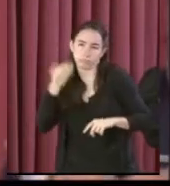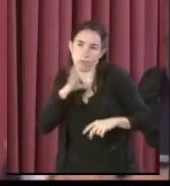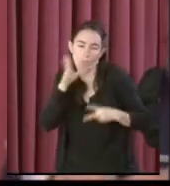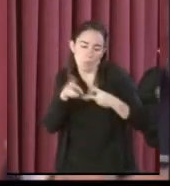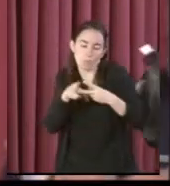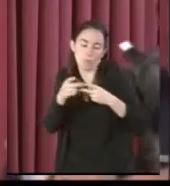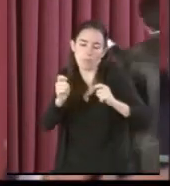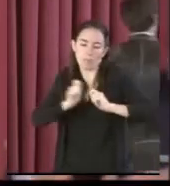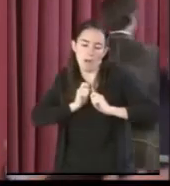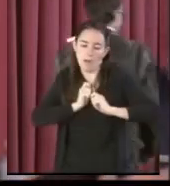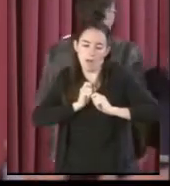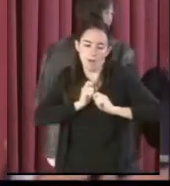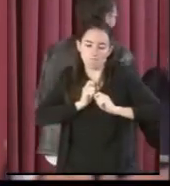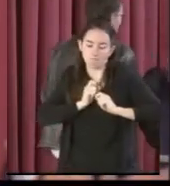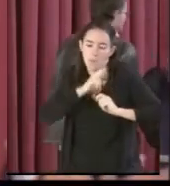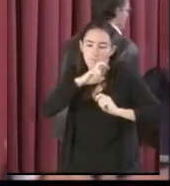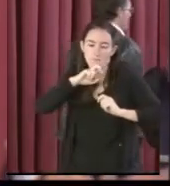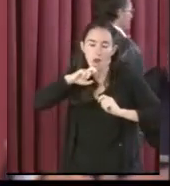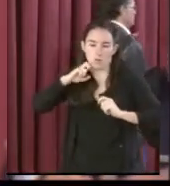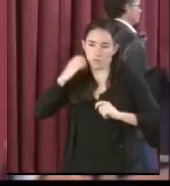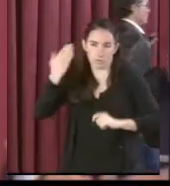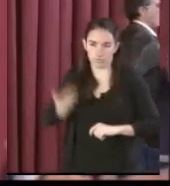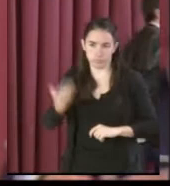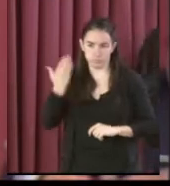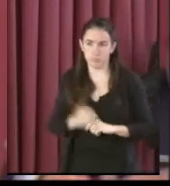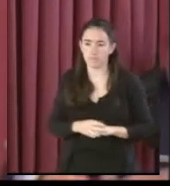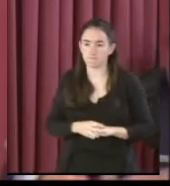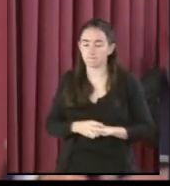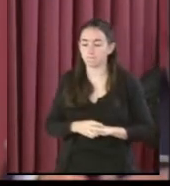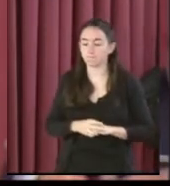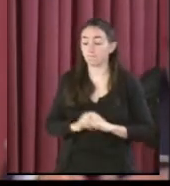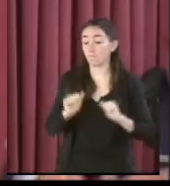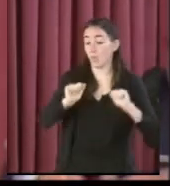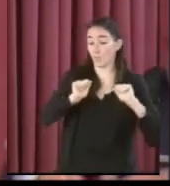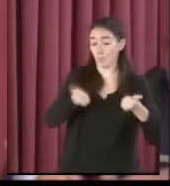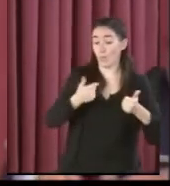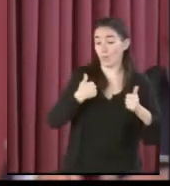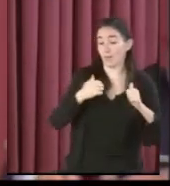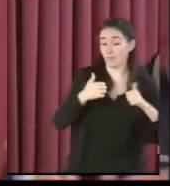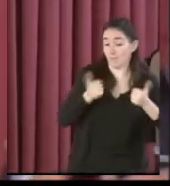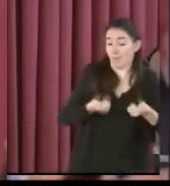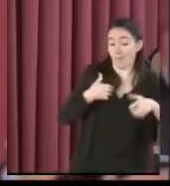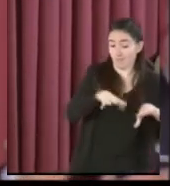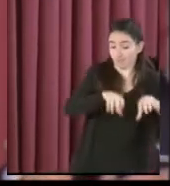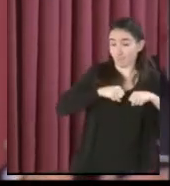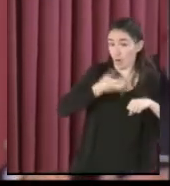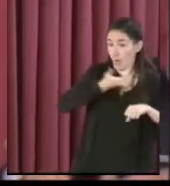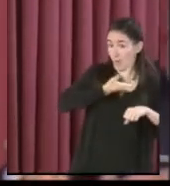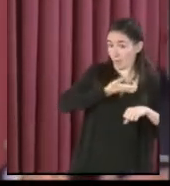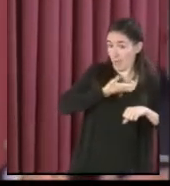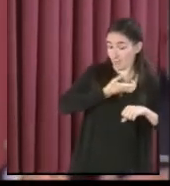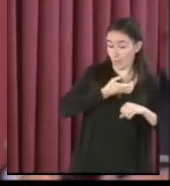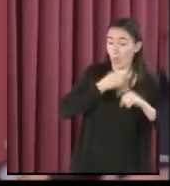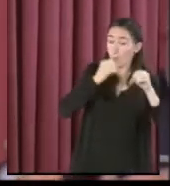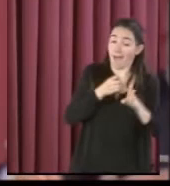nuestras convicciones personales y políticas. Desde el primer momento en el que asumí nuevamente el Gobierno de la ciudad, como hiciera en la